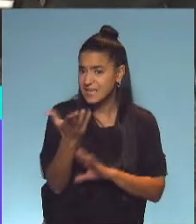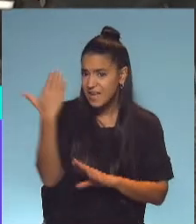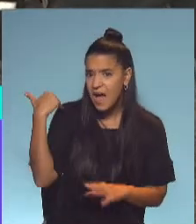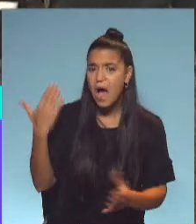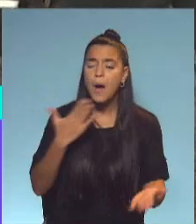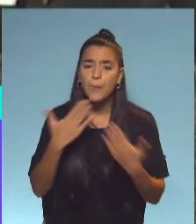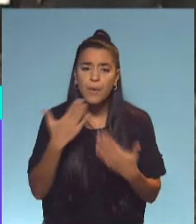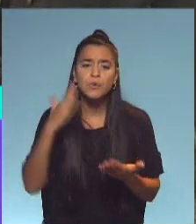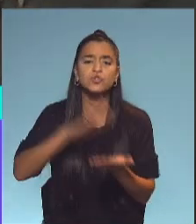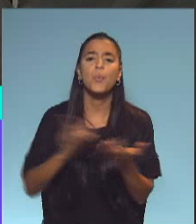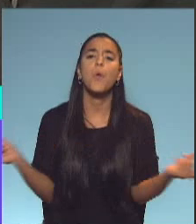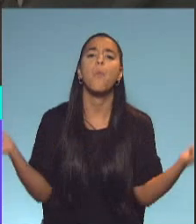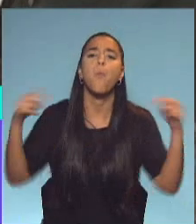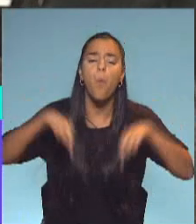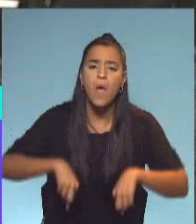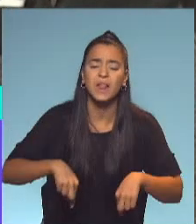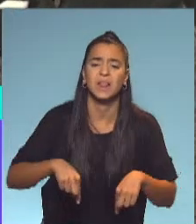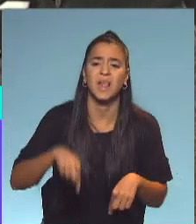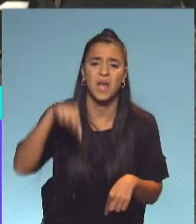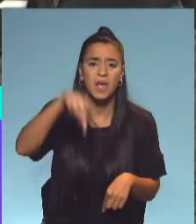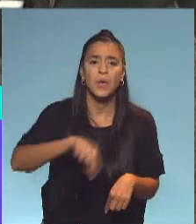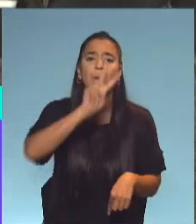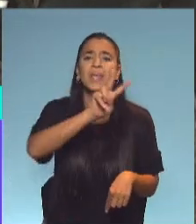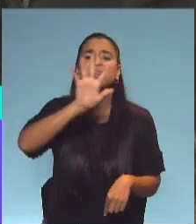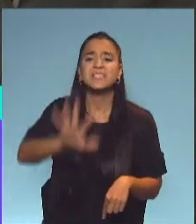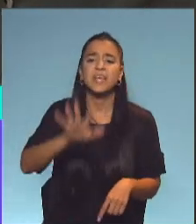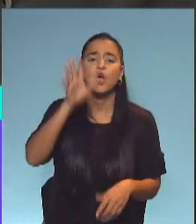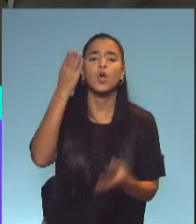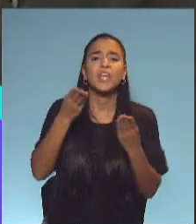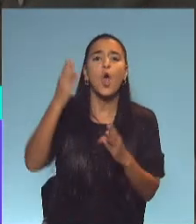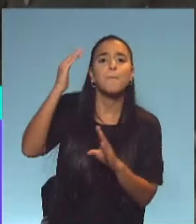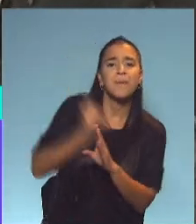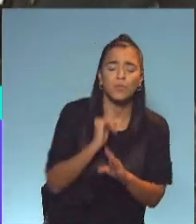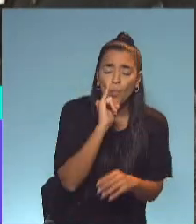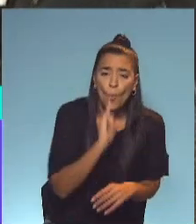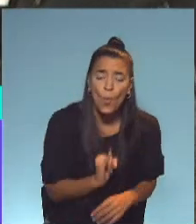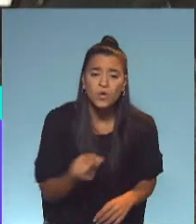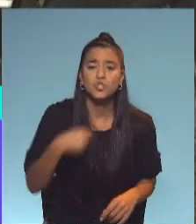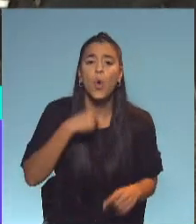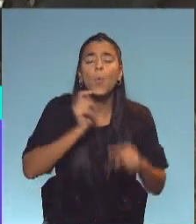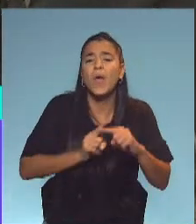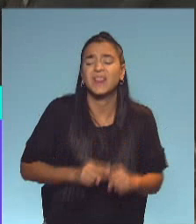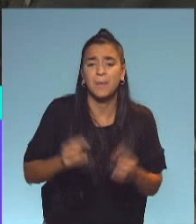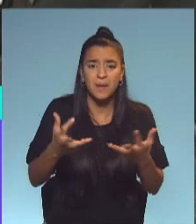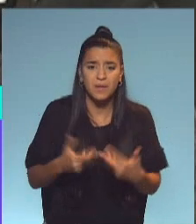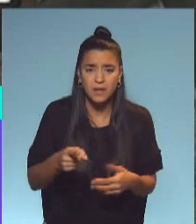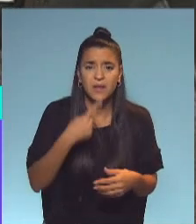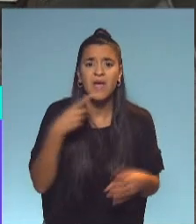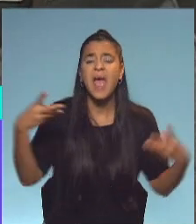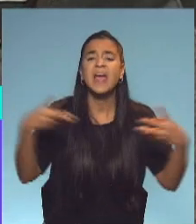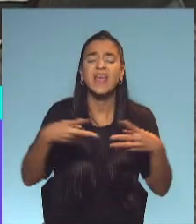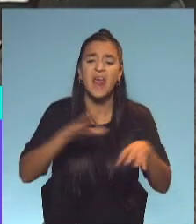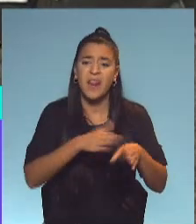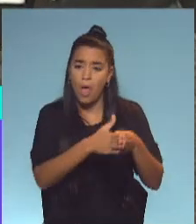de tu regreso al continente con 25 kilos menos. Una cuenta matemática simple. La guerra duró